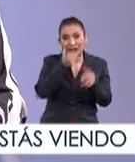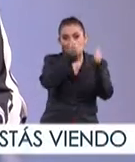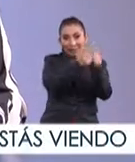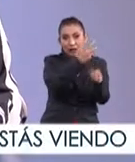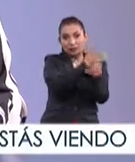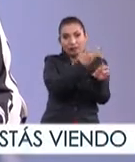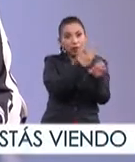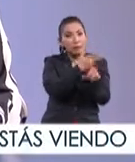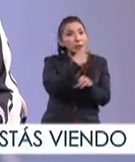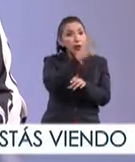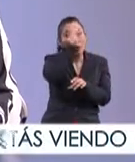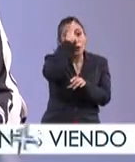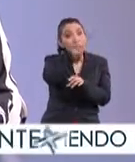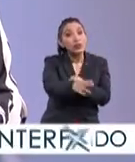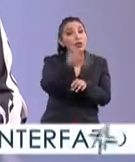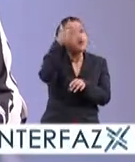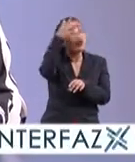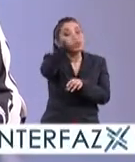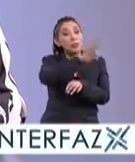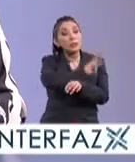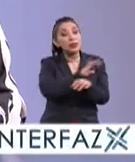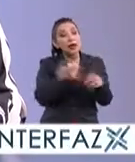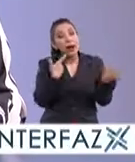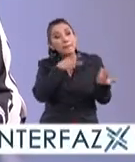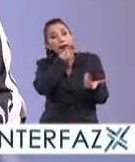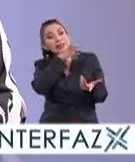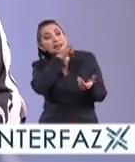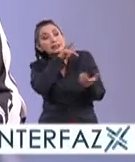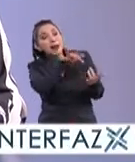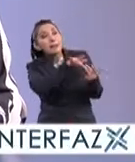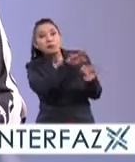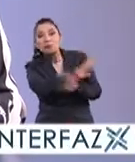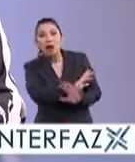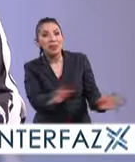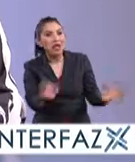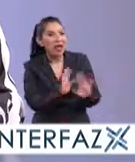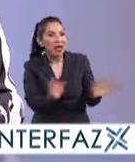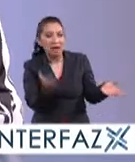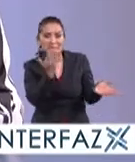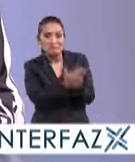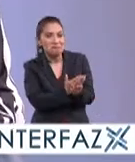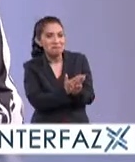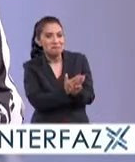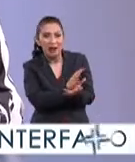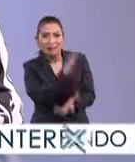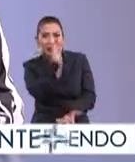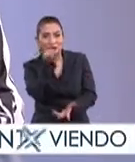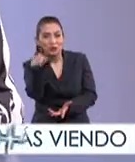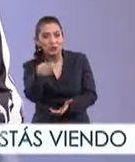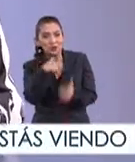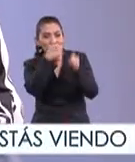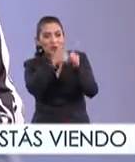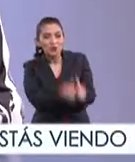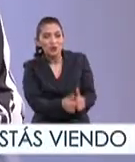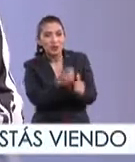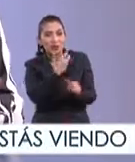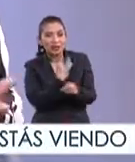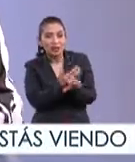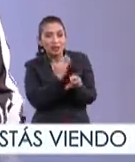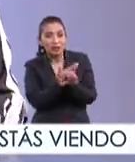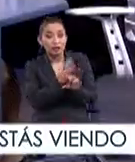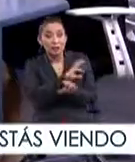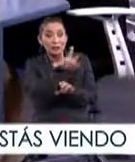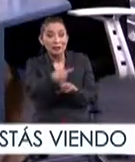residencia, está totalmente prohibido que en un futuro ellos puedan pedir a papá, mamá. Si me explico, generalmente si tú eres residente en un futuro y te